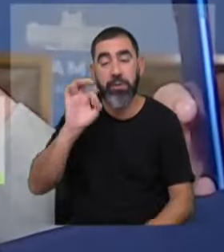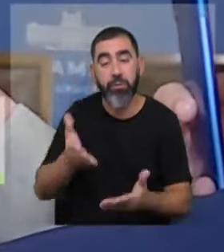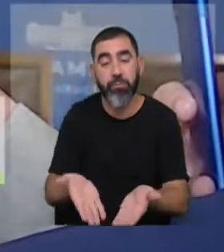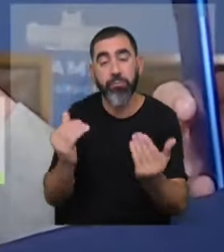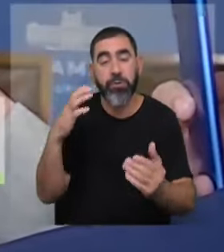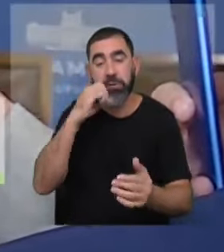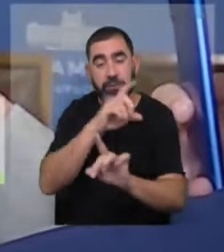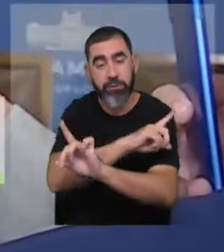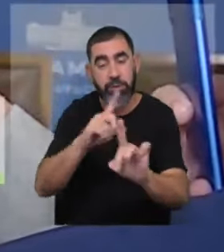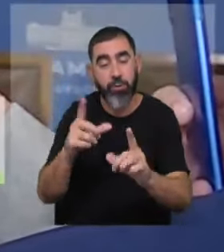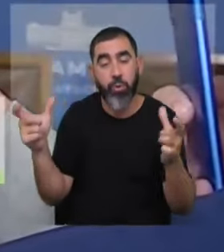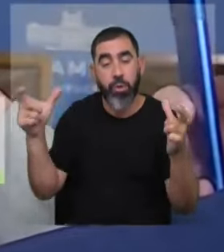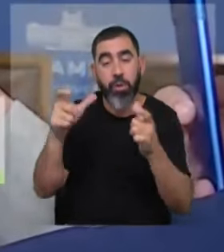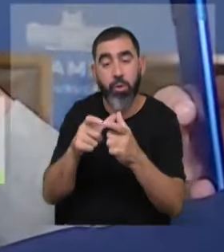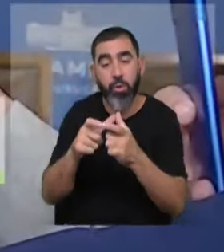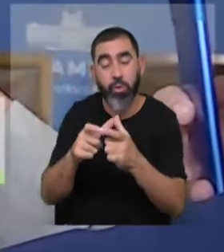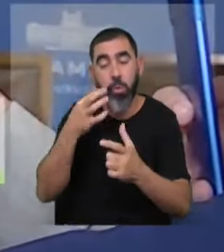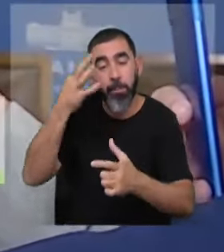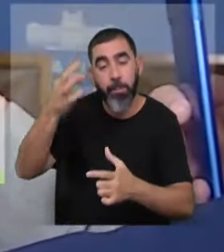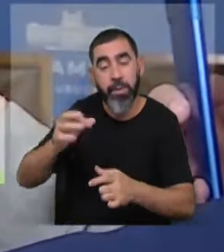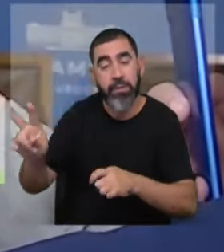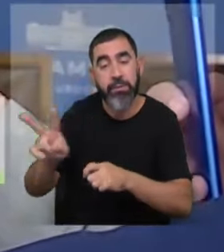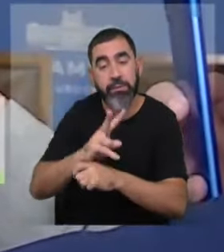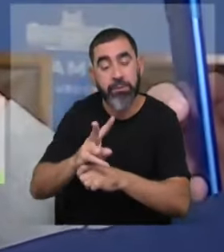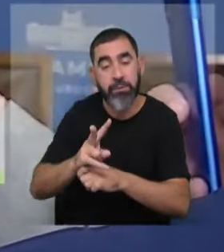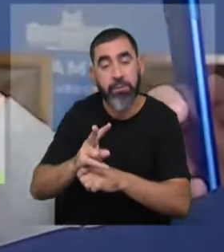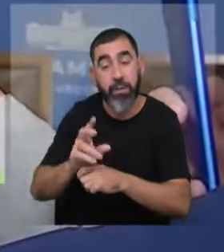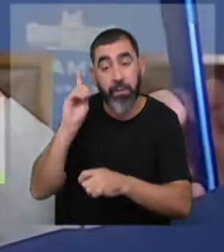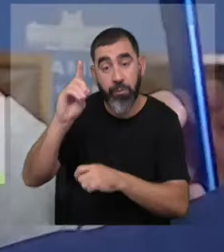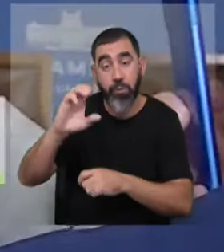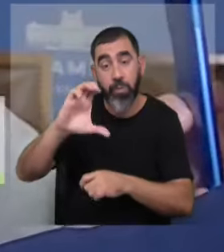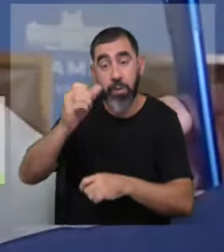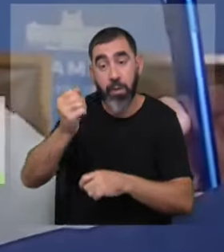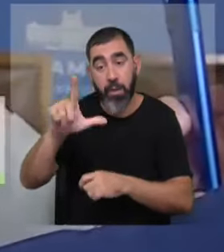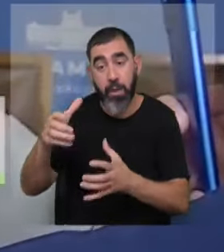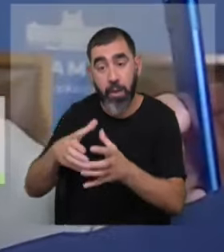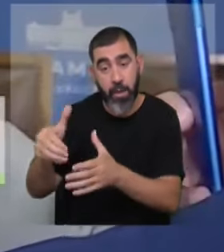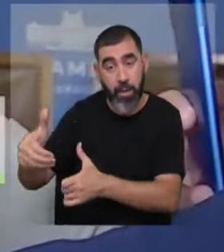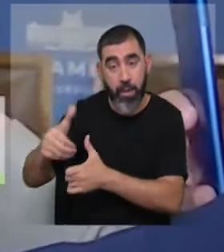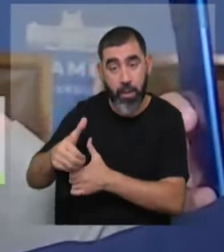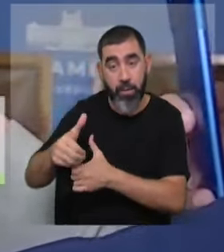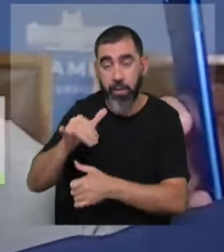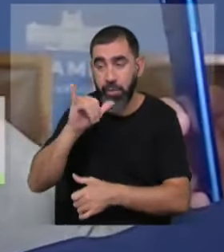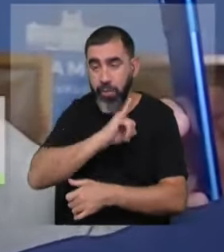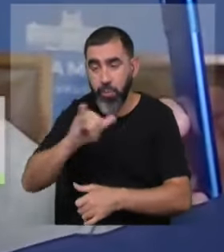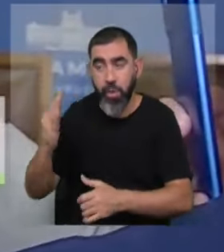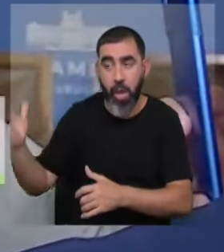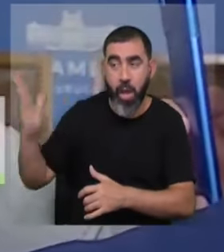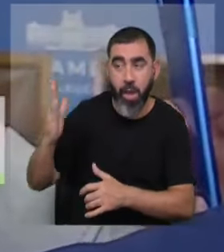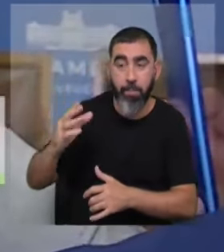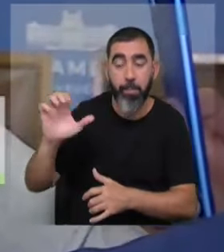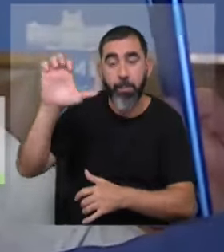carácter secreto de la sesión de la Comisión Especial de Seguridad, en la que el diputado cabildante Sebastián Cal denunció amenazas